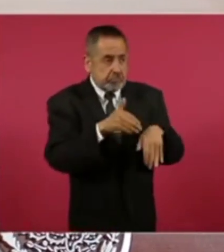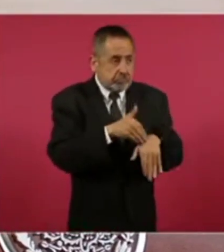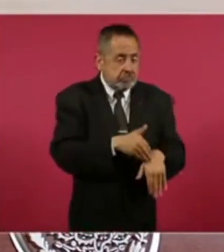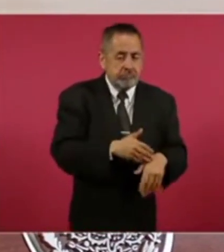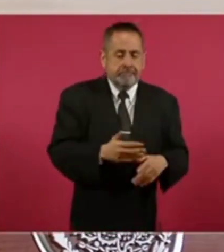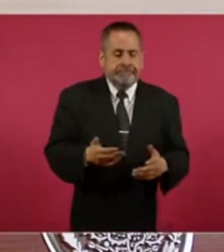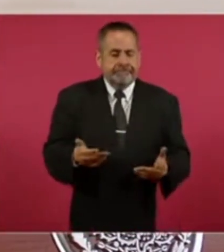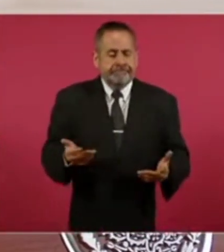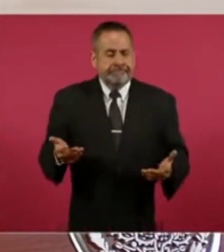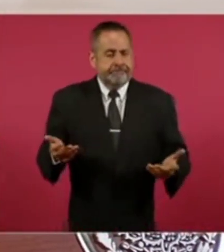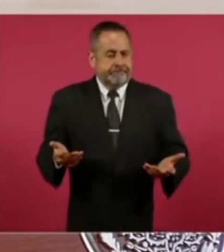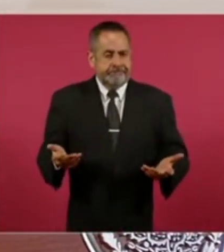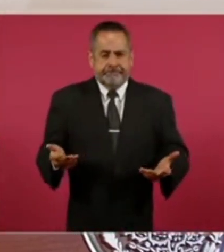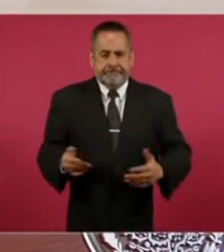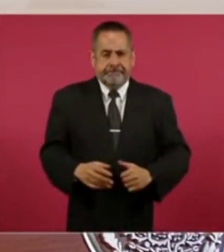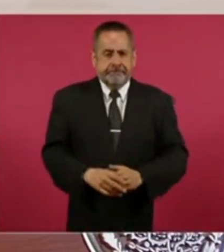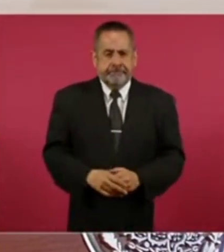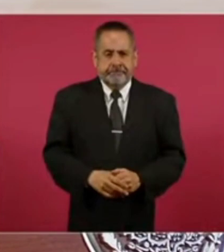Resulta que